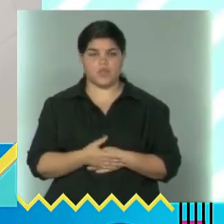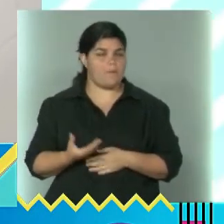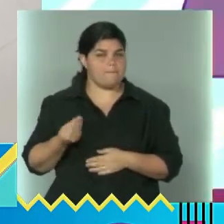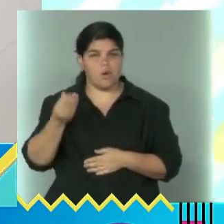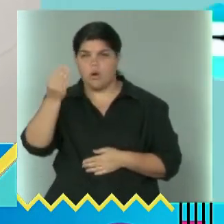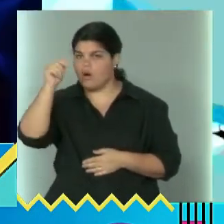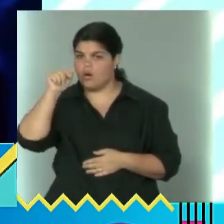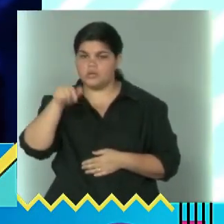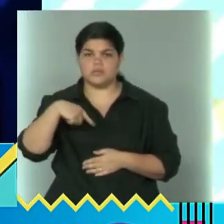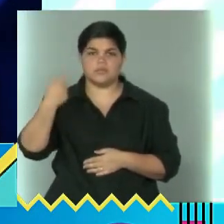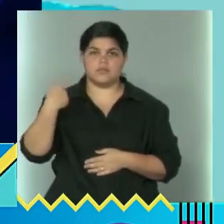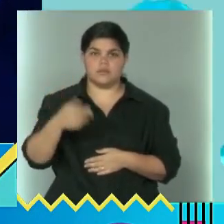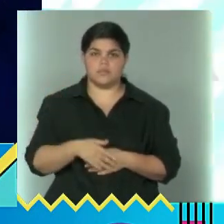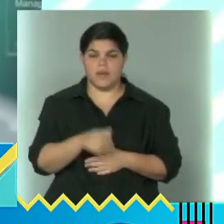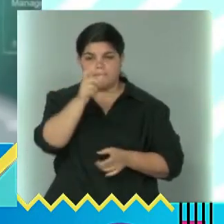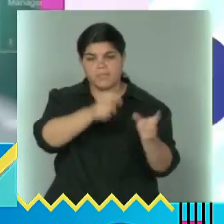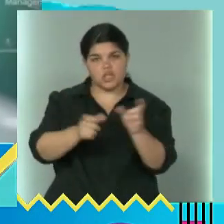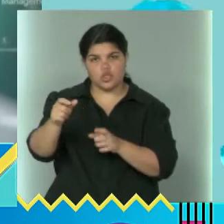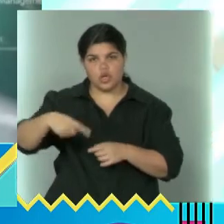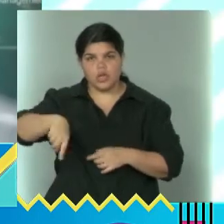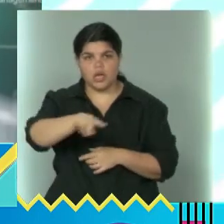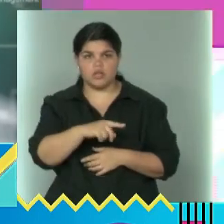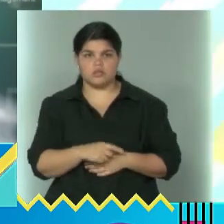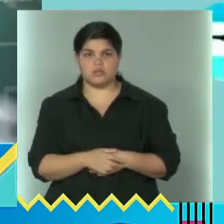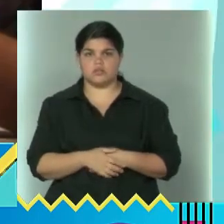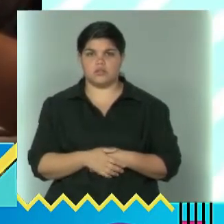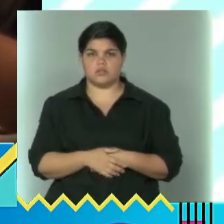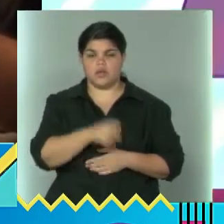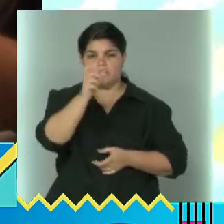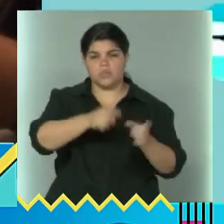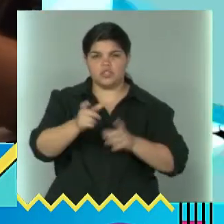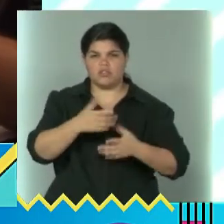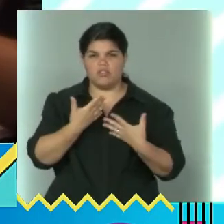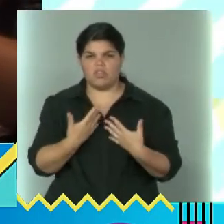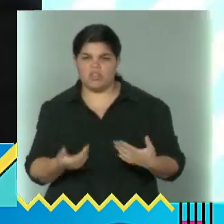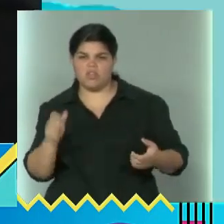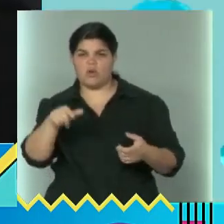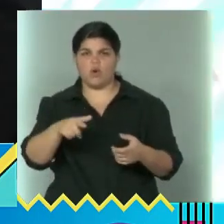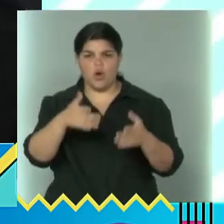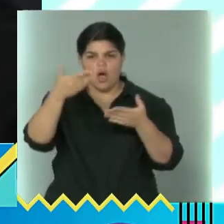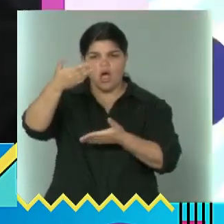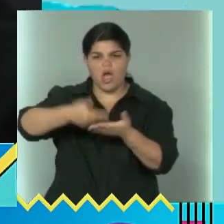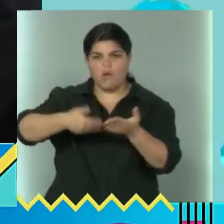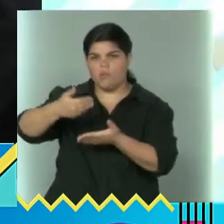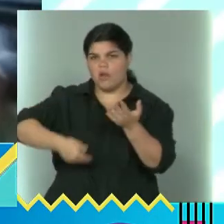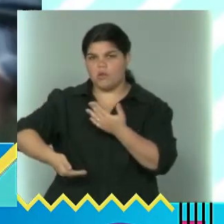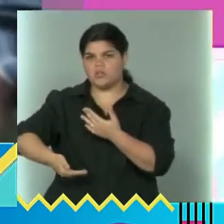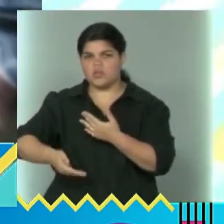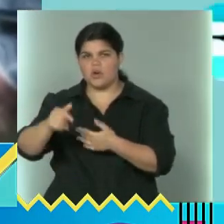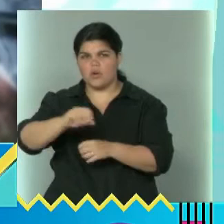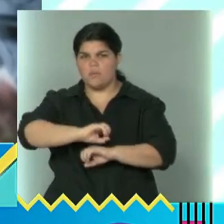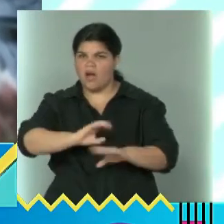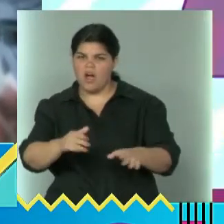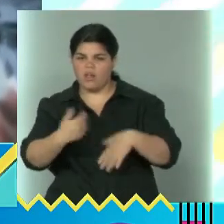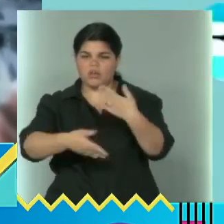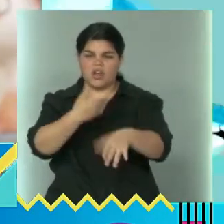través de baja performance de las personas, que tienen baja performance o han sido mal evaluadas en sus evaluaciones de clima o de